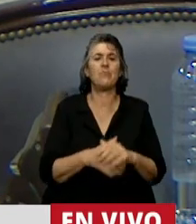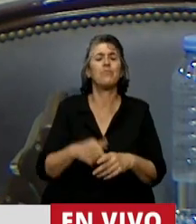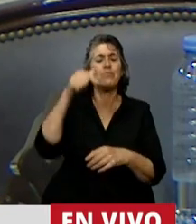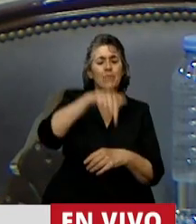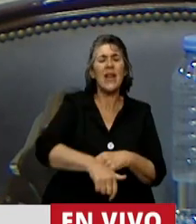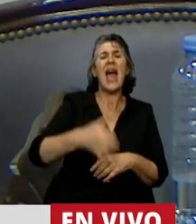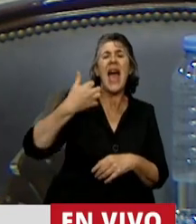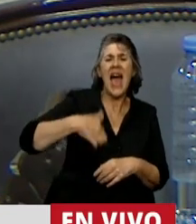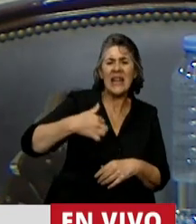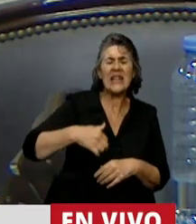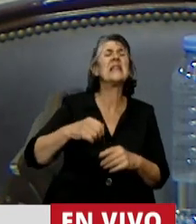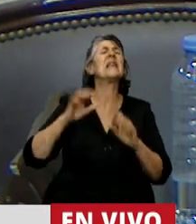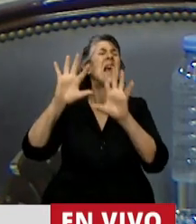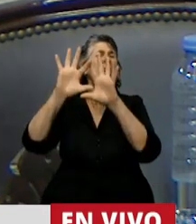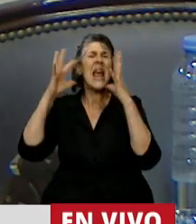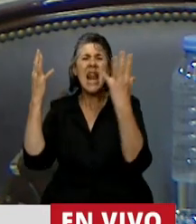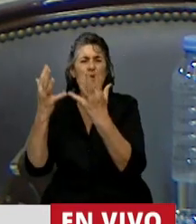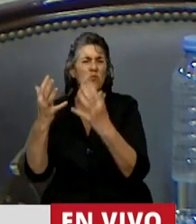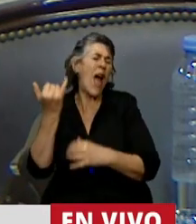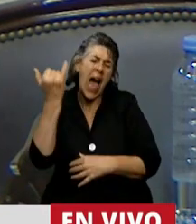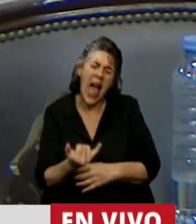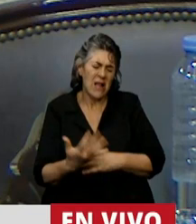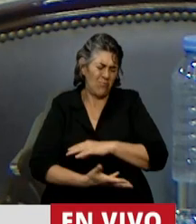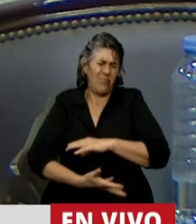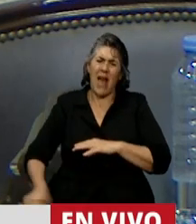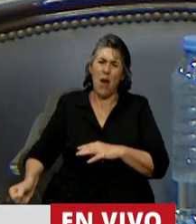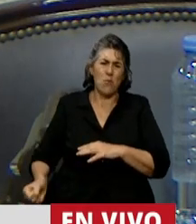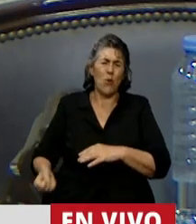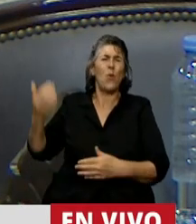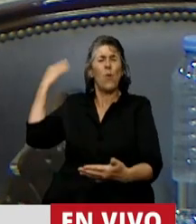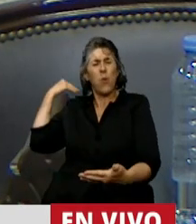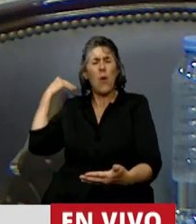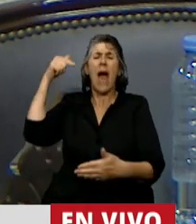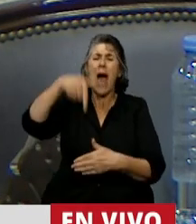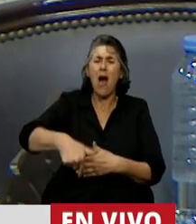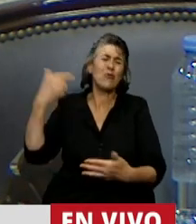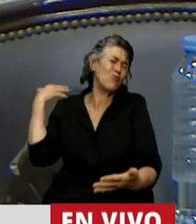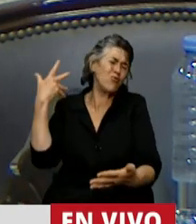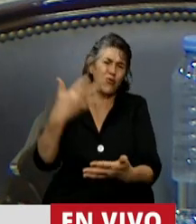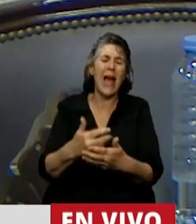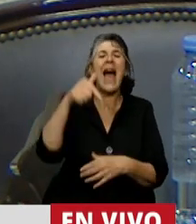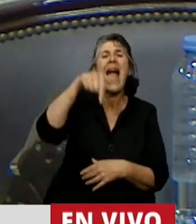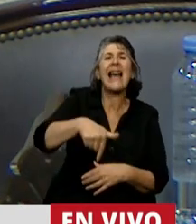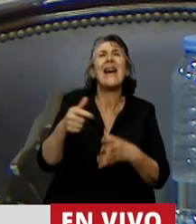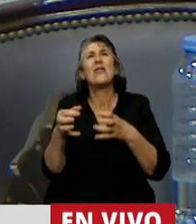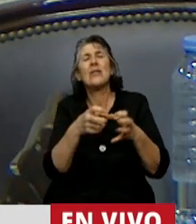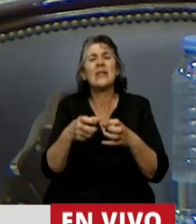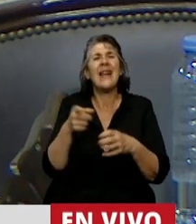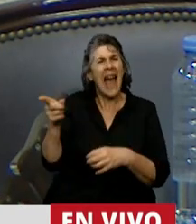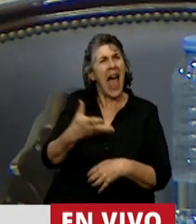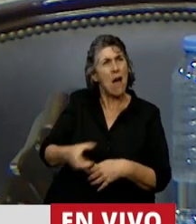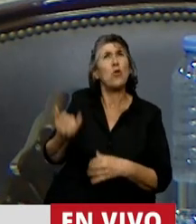mundo, el aborto existió y existe. Aquí no estamos debatiendo sobre su